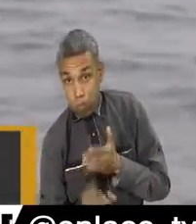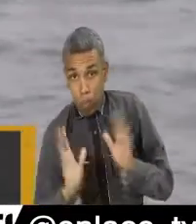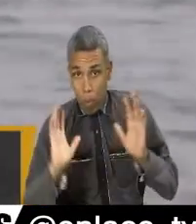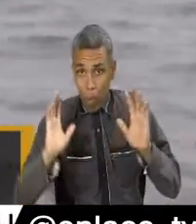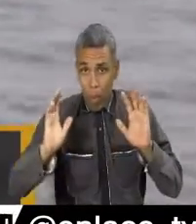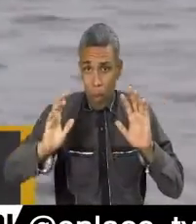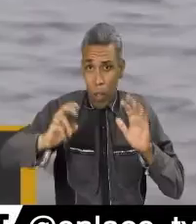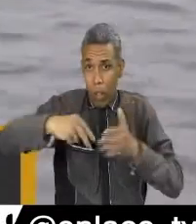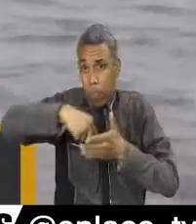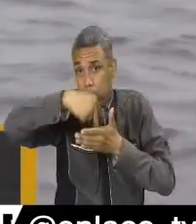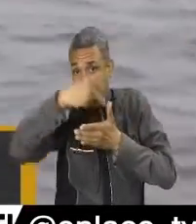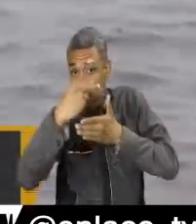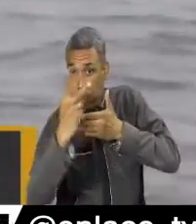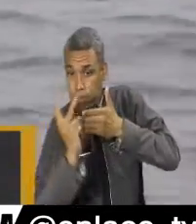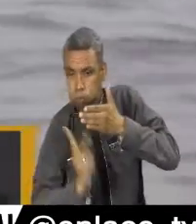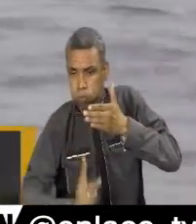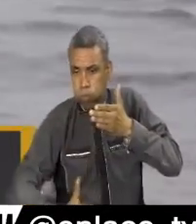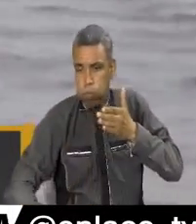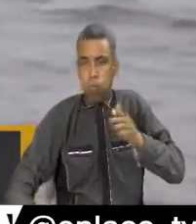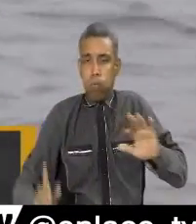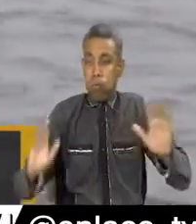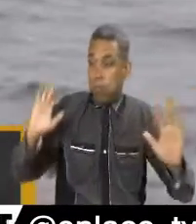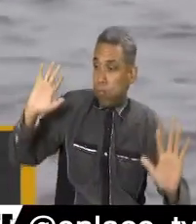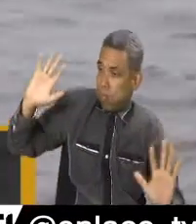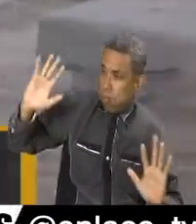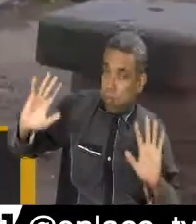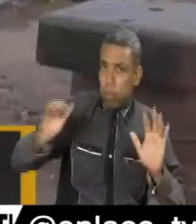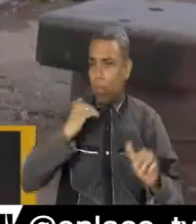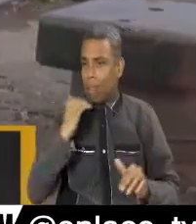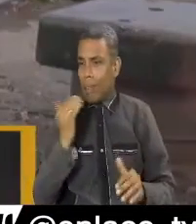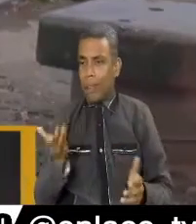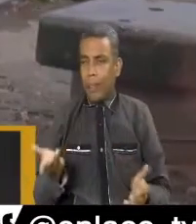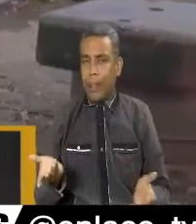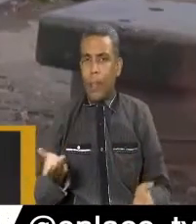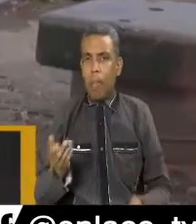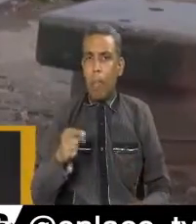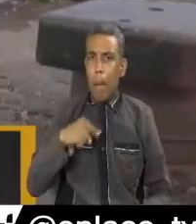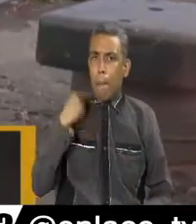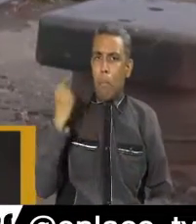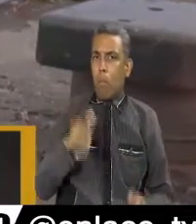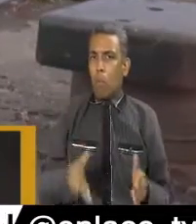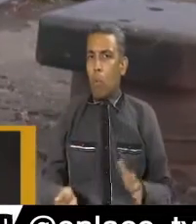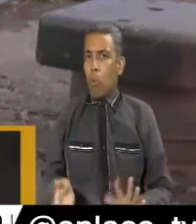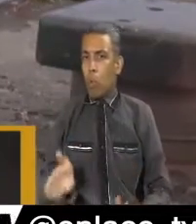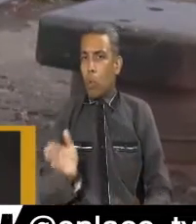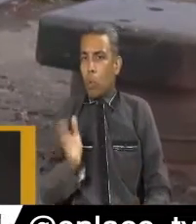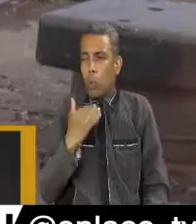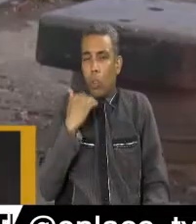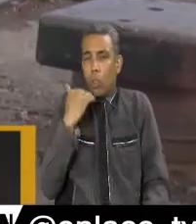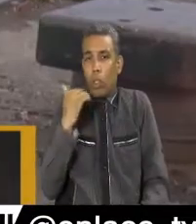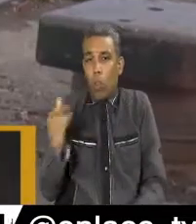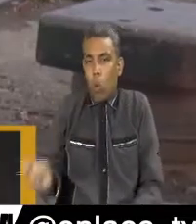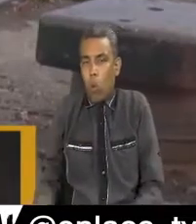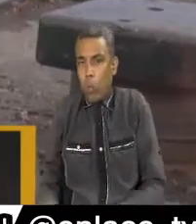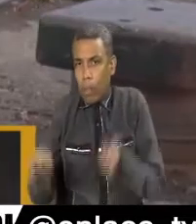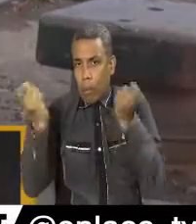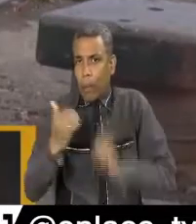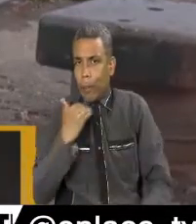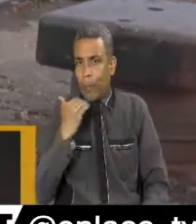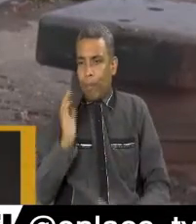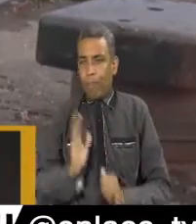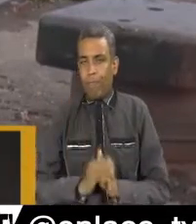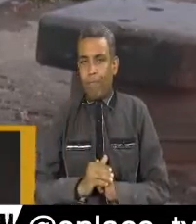de esta persona, ya se activó con organismos de rescate la búsqueda. Ellos ya, de acuerdo a sus